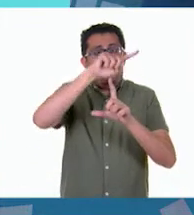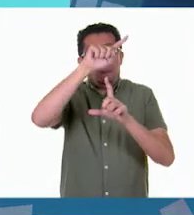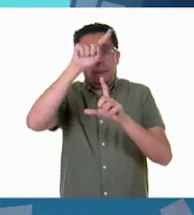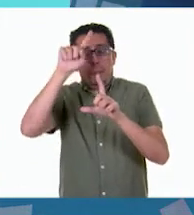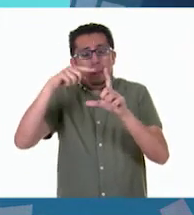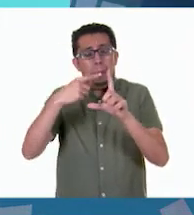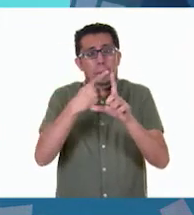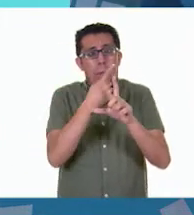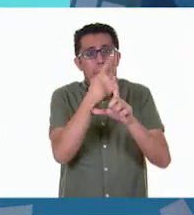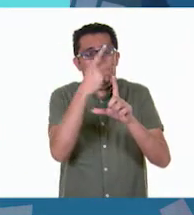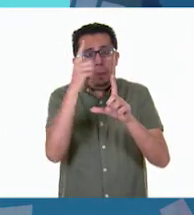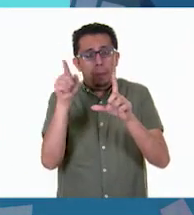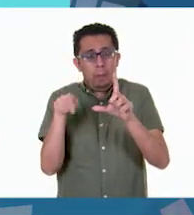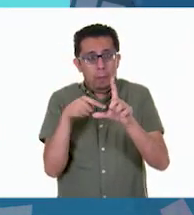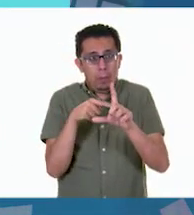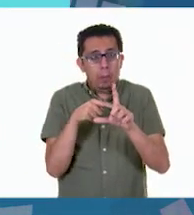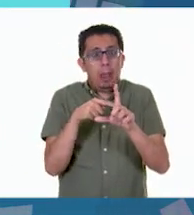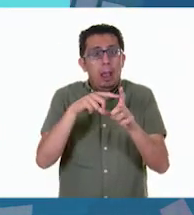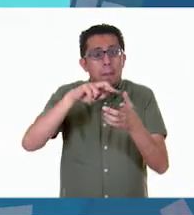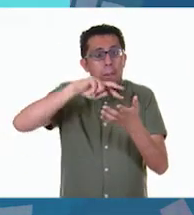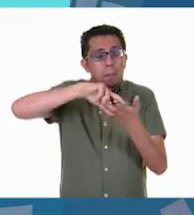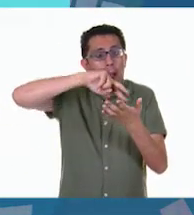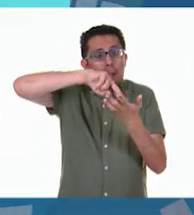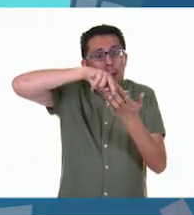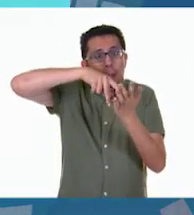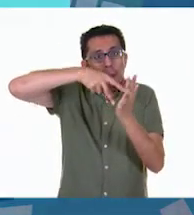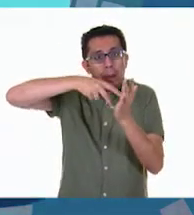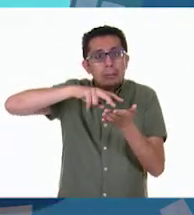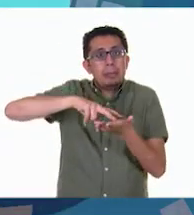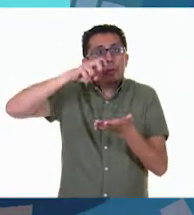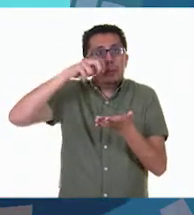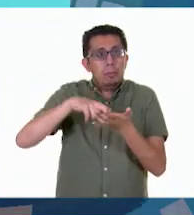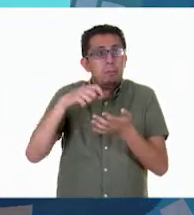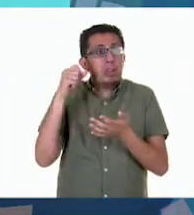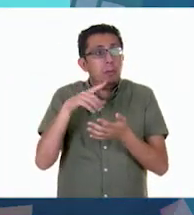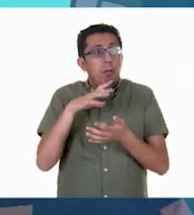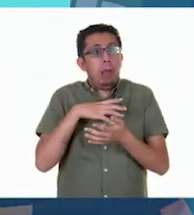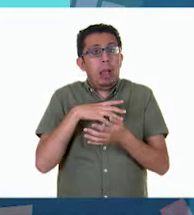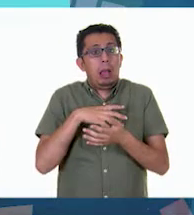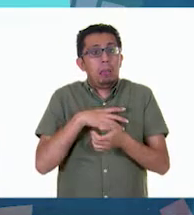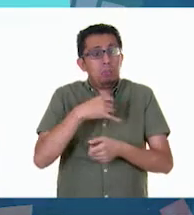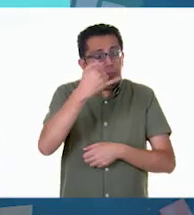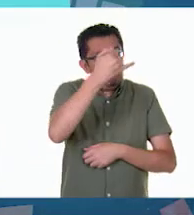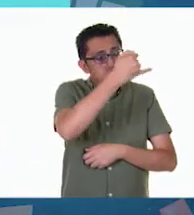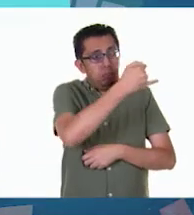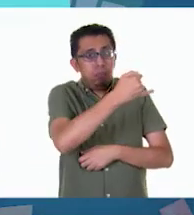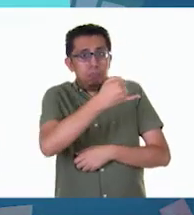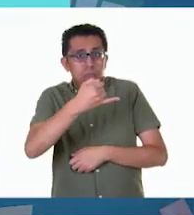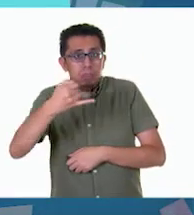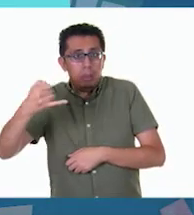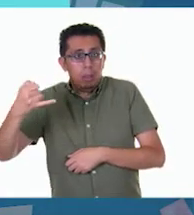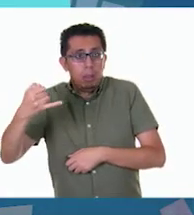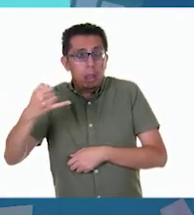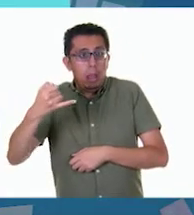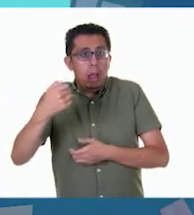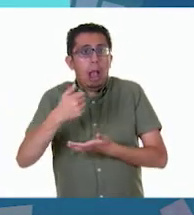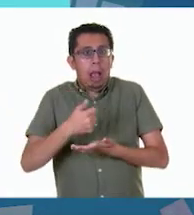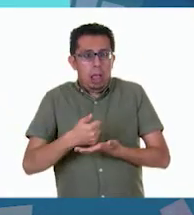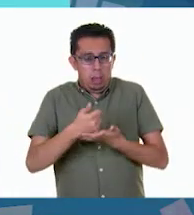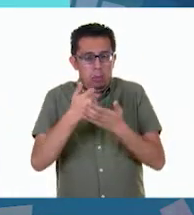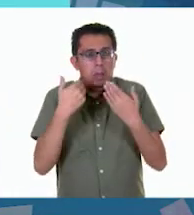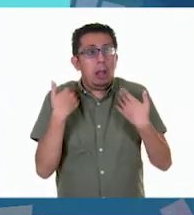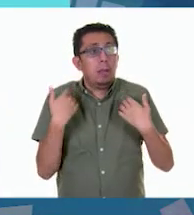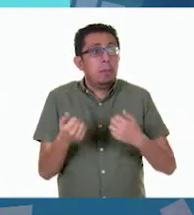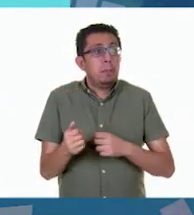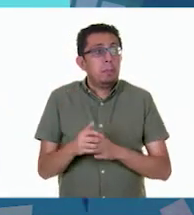con 8 saltos que dio Camila. También tenemos una recta que nos ayudará a comprender esto. Aquí podemos